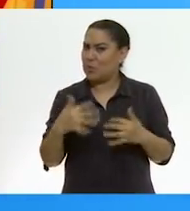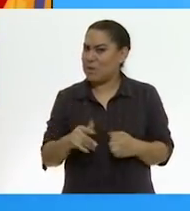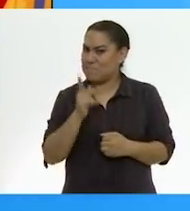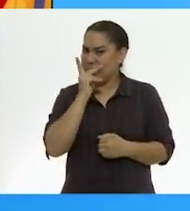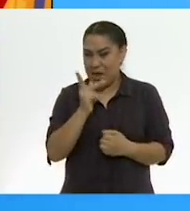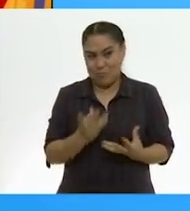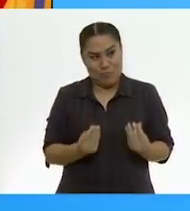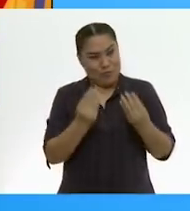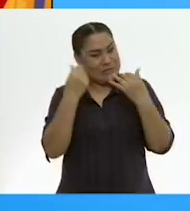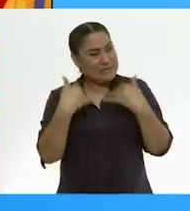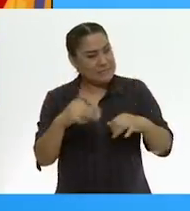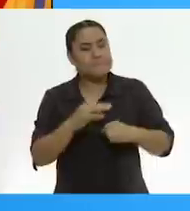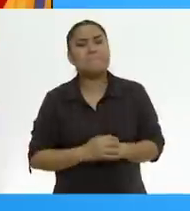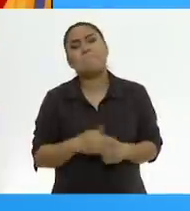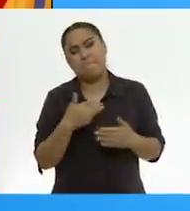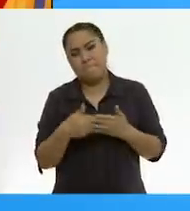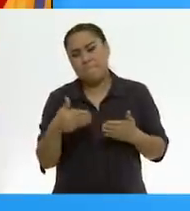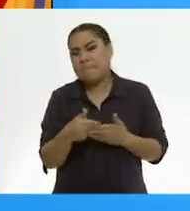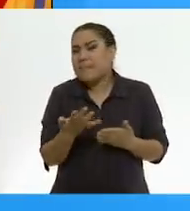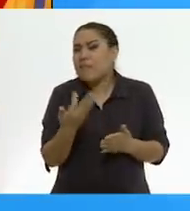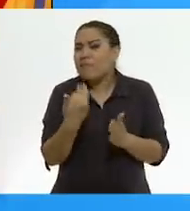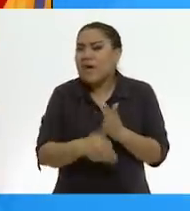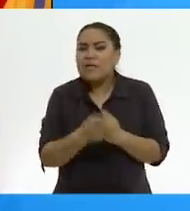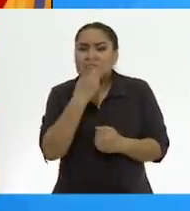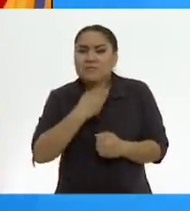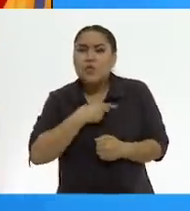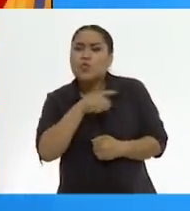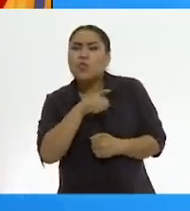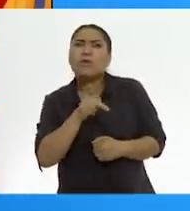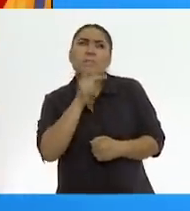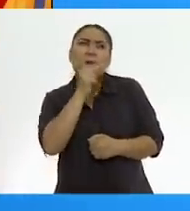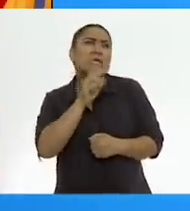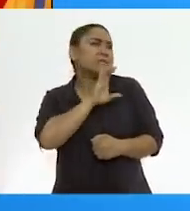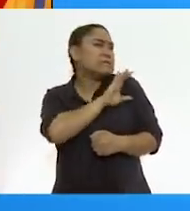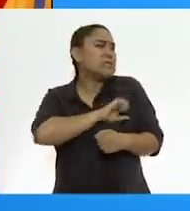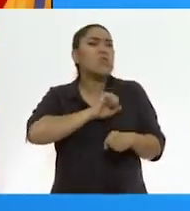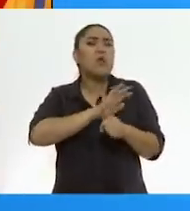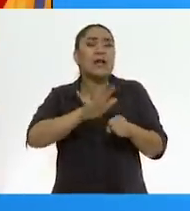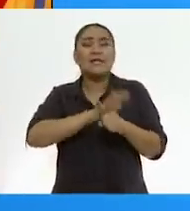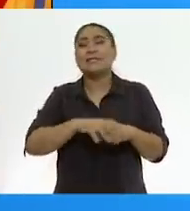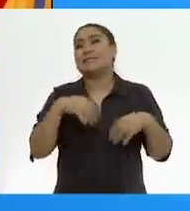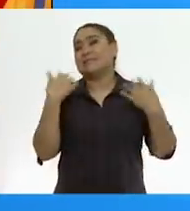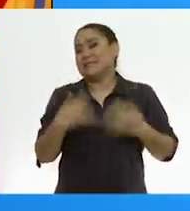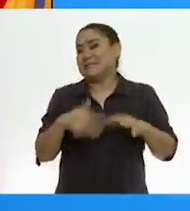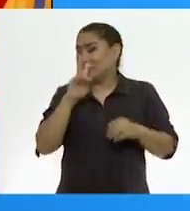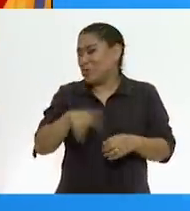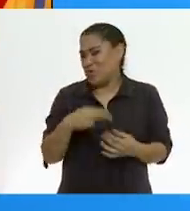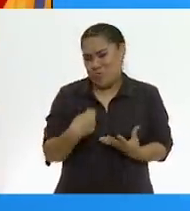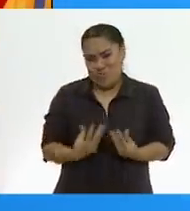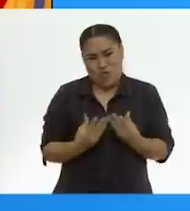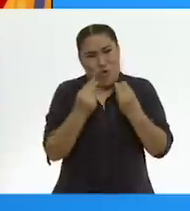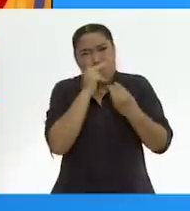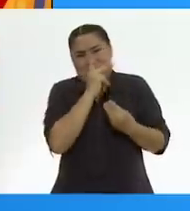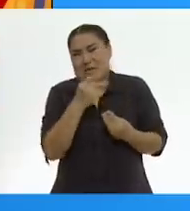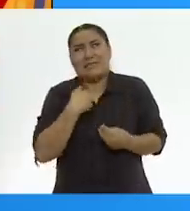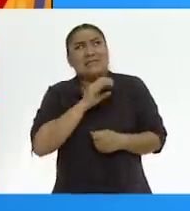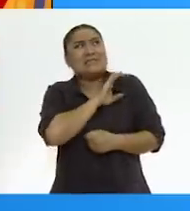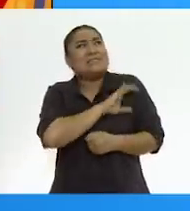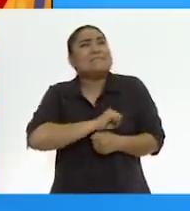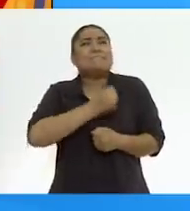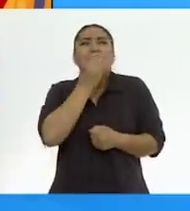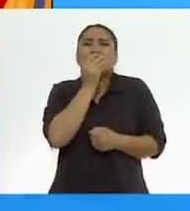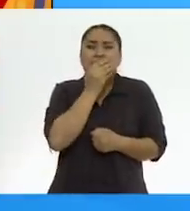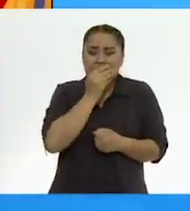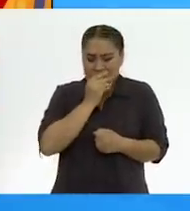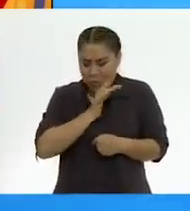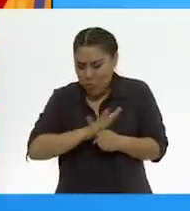Lucy? Uy, y a todo esto, ¿no nos has dicho cuál es tu palabra favorita? ¡Ay, es que tengo muchas, Alan! Sí, son muchas. Pero